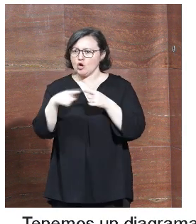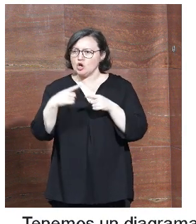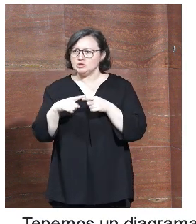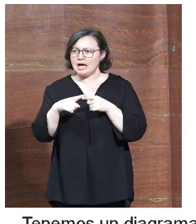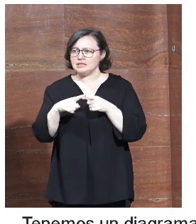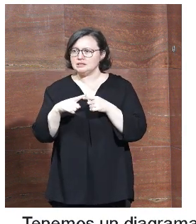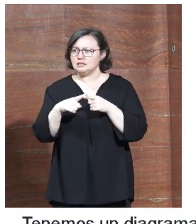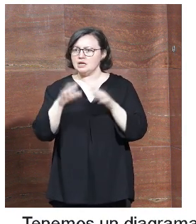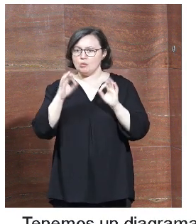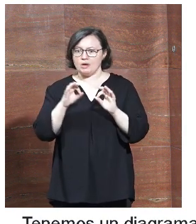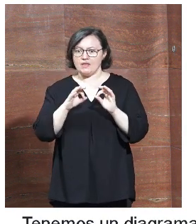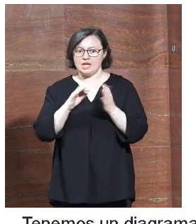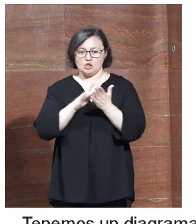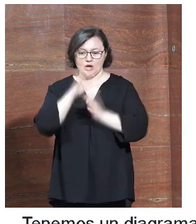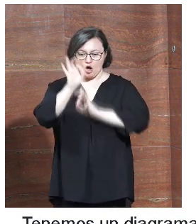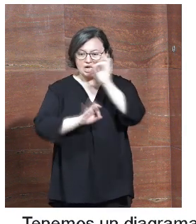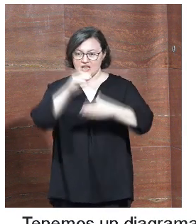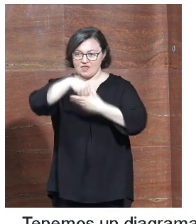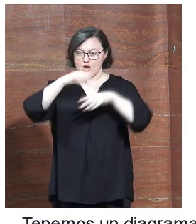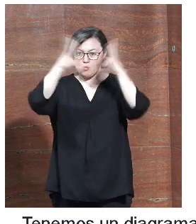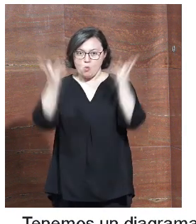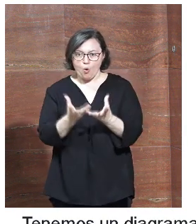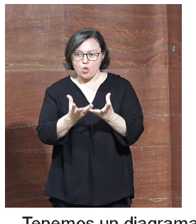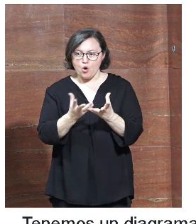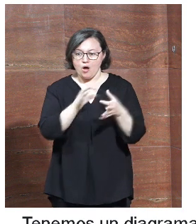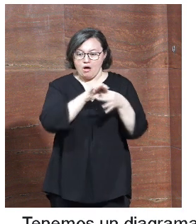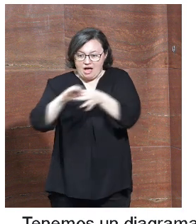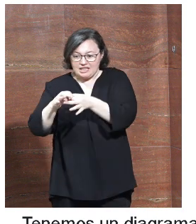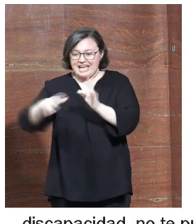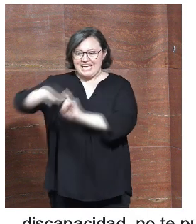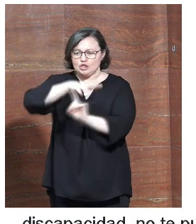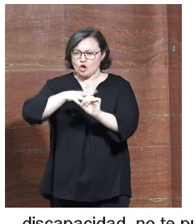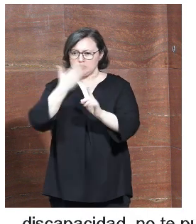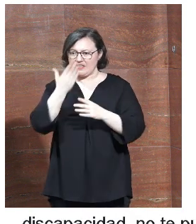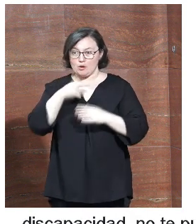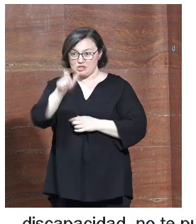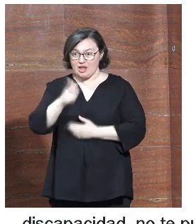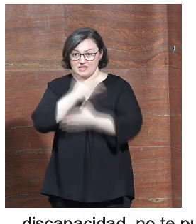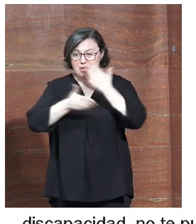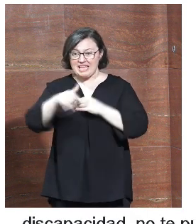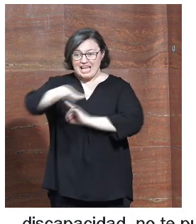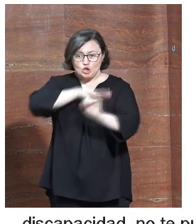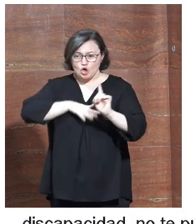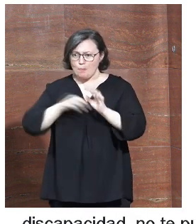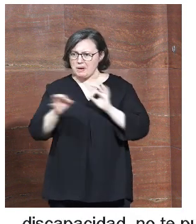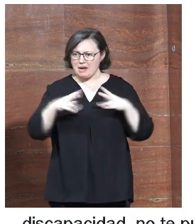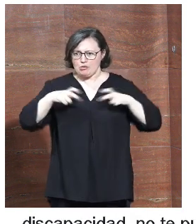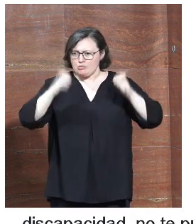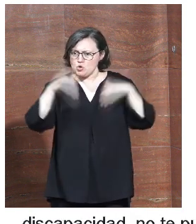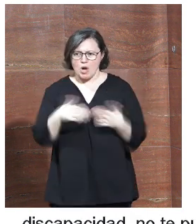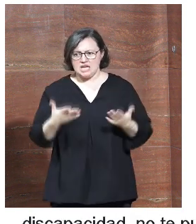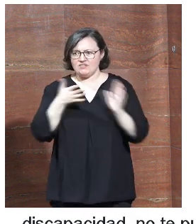el tamaño suficiente para manejarnos con un mundo para el cual el entorno no está preparado. Digamos que, bueno, según avanzamos en nuestra